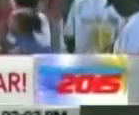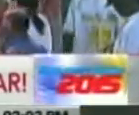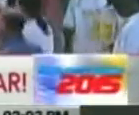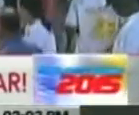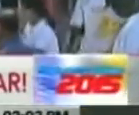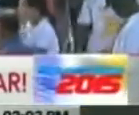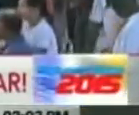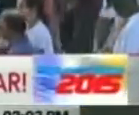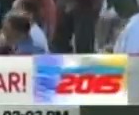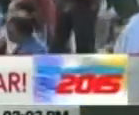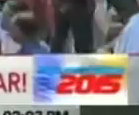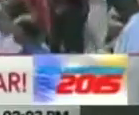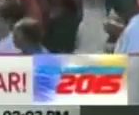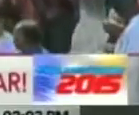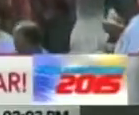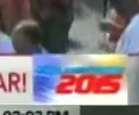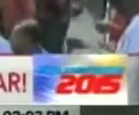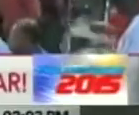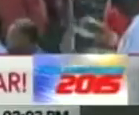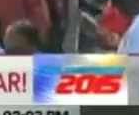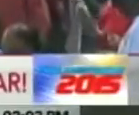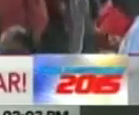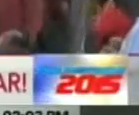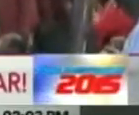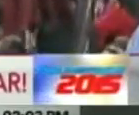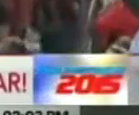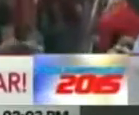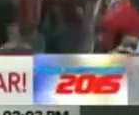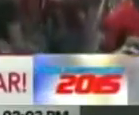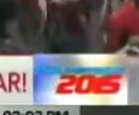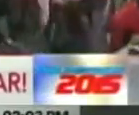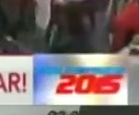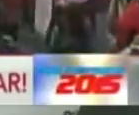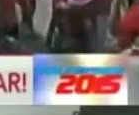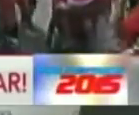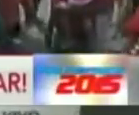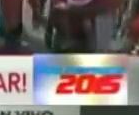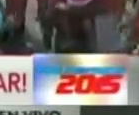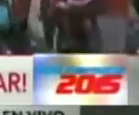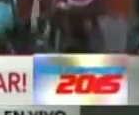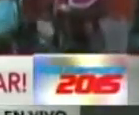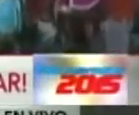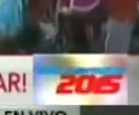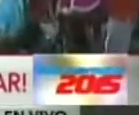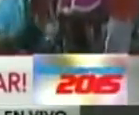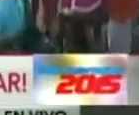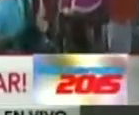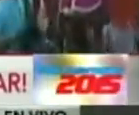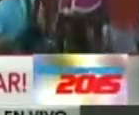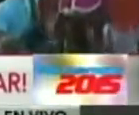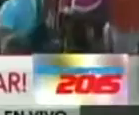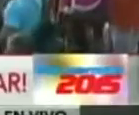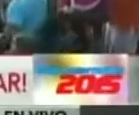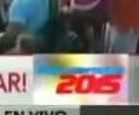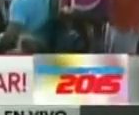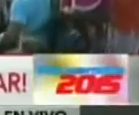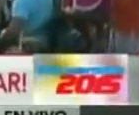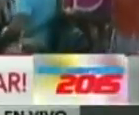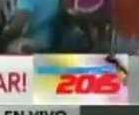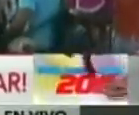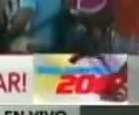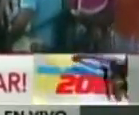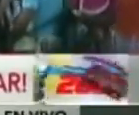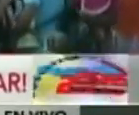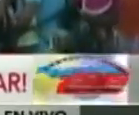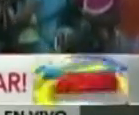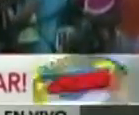las inmediaciones de esta unidad educativa ubicada en la avenida Sucre para recibir al presidente de la República.